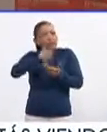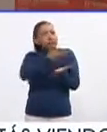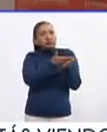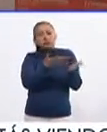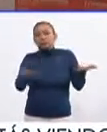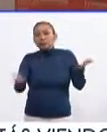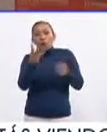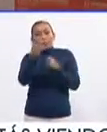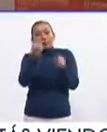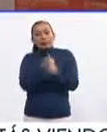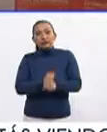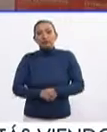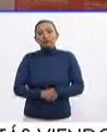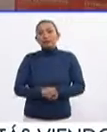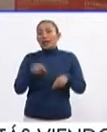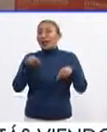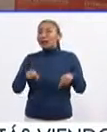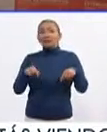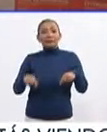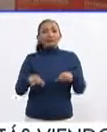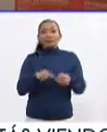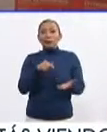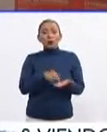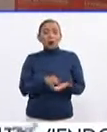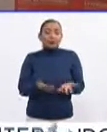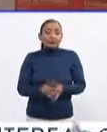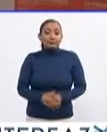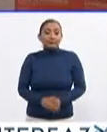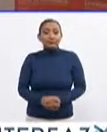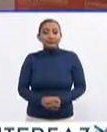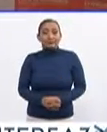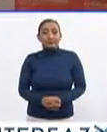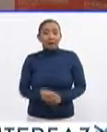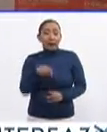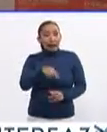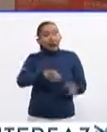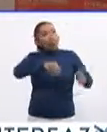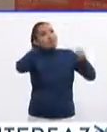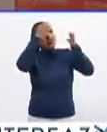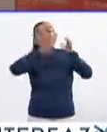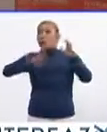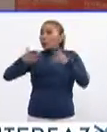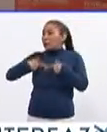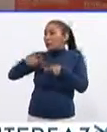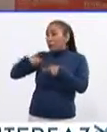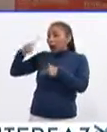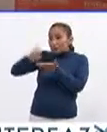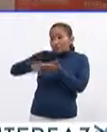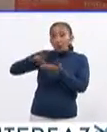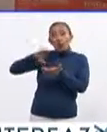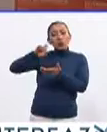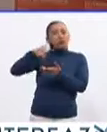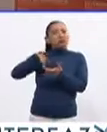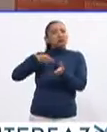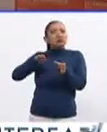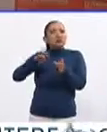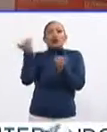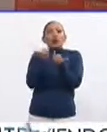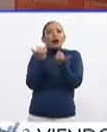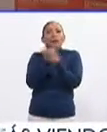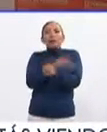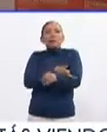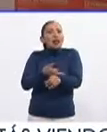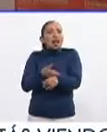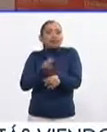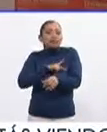durante todos 4 años. Ha sido pues aquí. Tanto el edificio como las personas que habitan el CUT para mí son mi